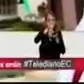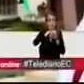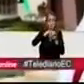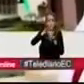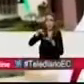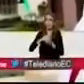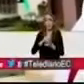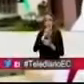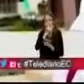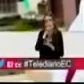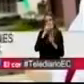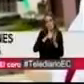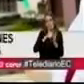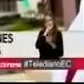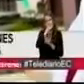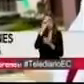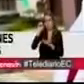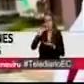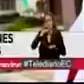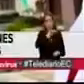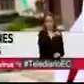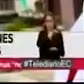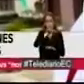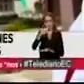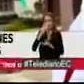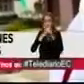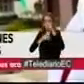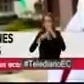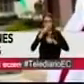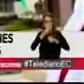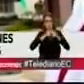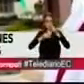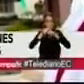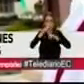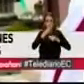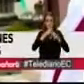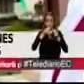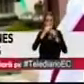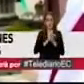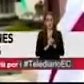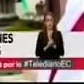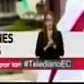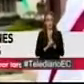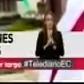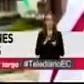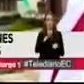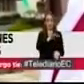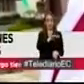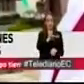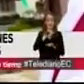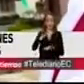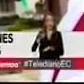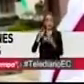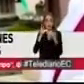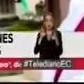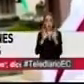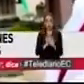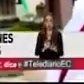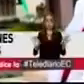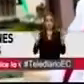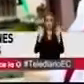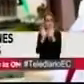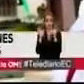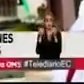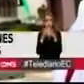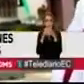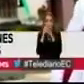3.000 apoyos de ayudas humanitarias, de canastas que van a ser entregadas a sectores más vulnerables. También se